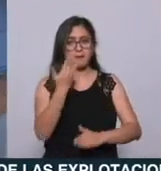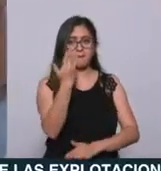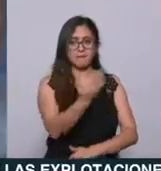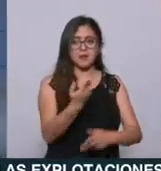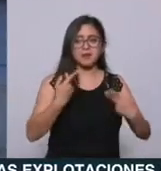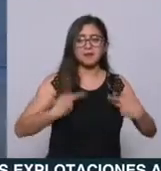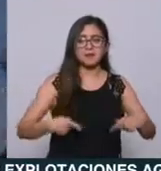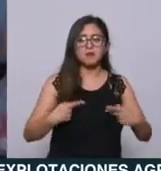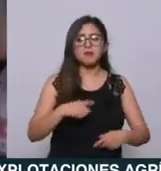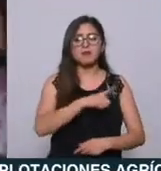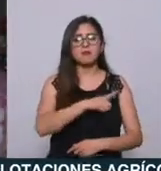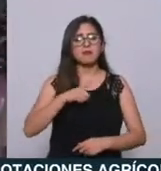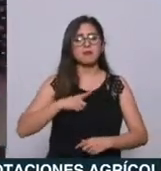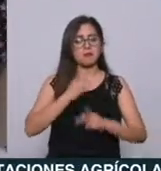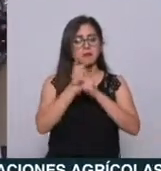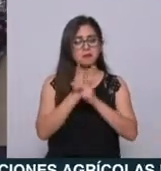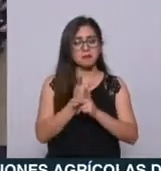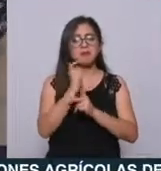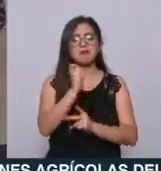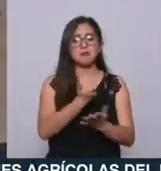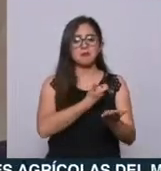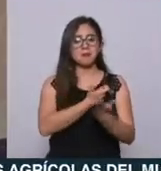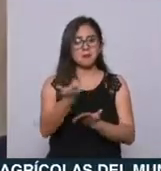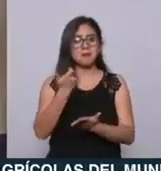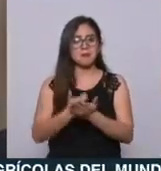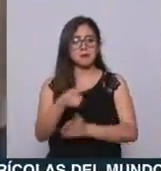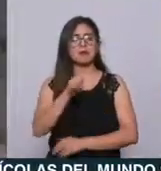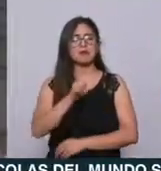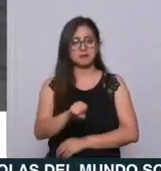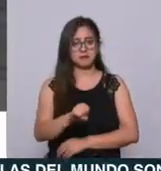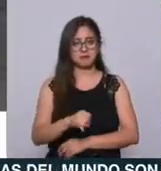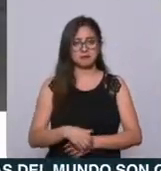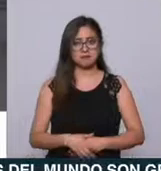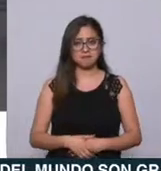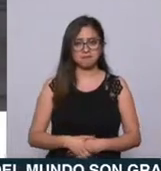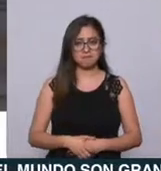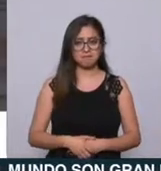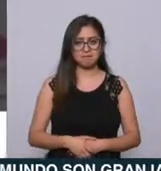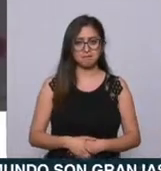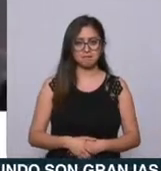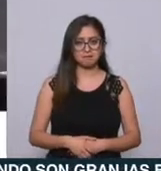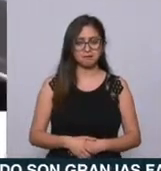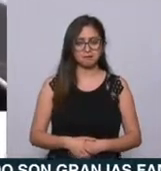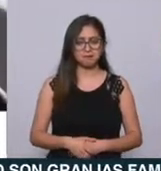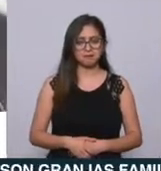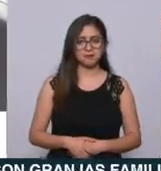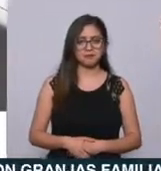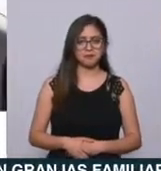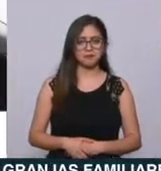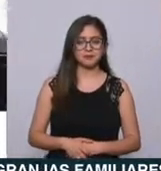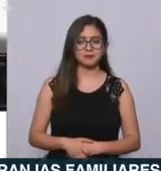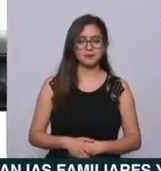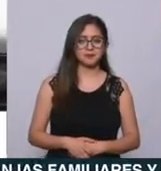sean pacientes, ya que los pagos se realizarán. Con imágenes de Andrés Brito, Mariana Sánchez, 21 Noticias.